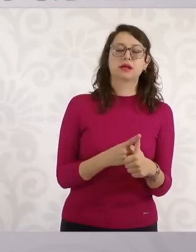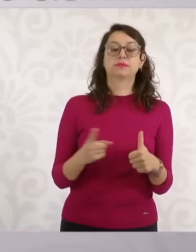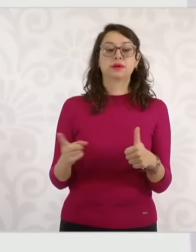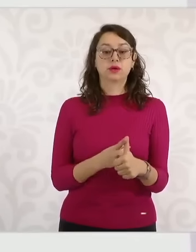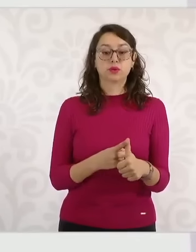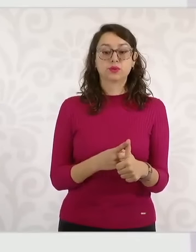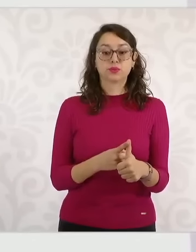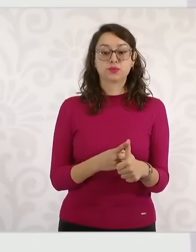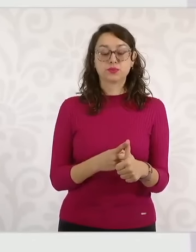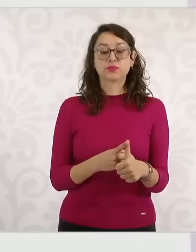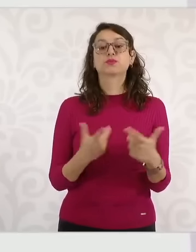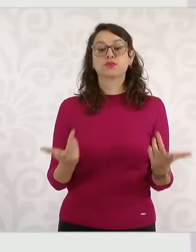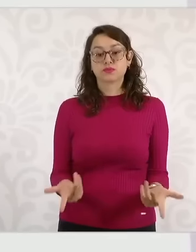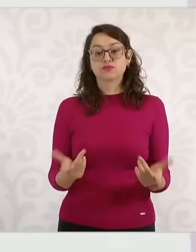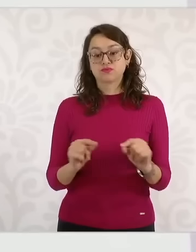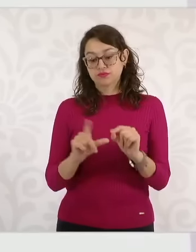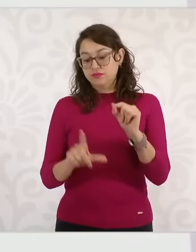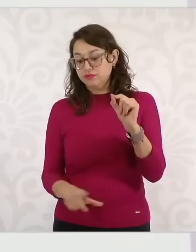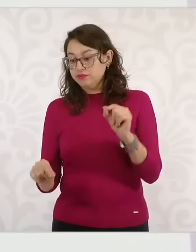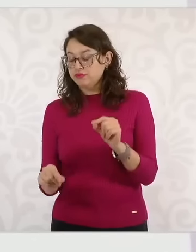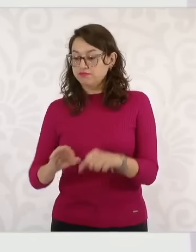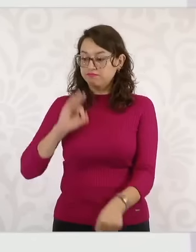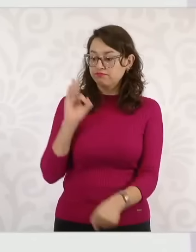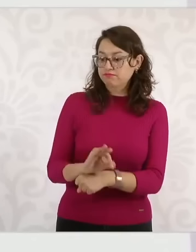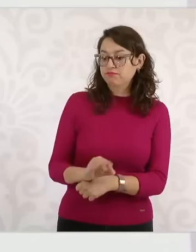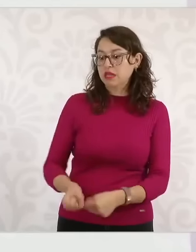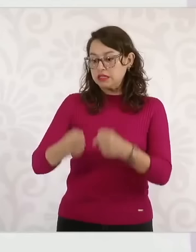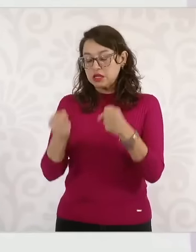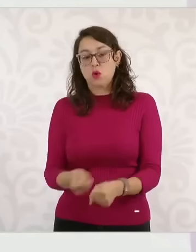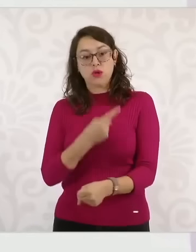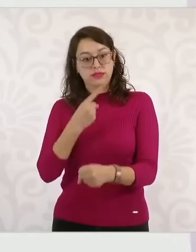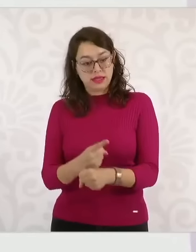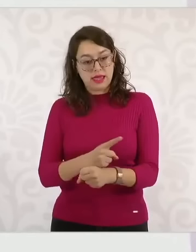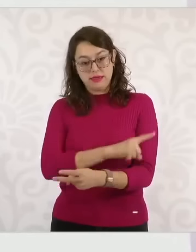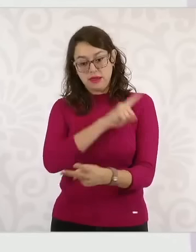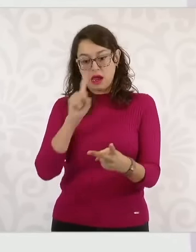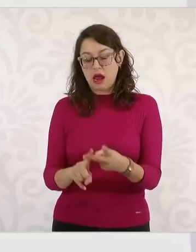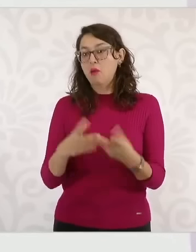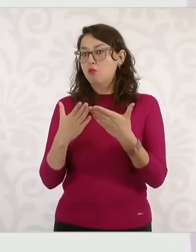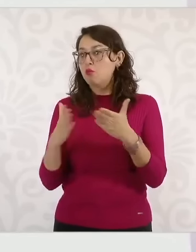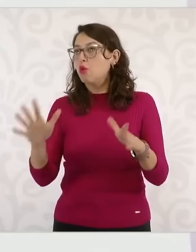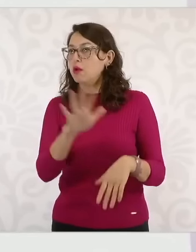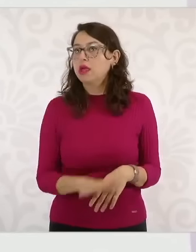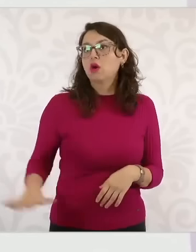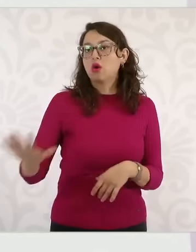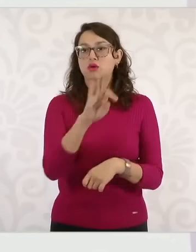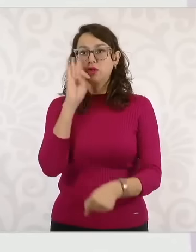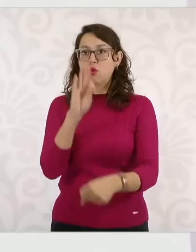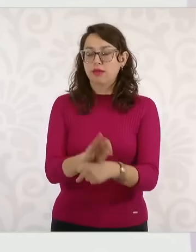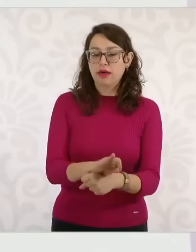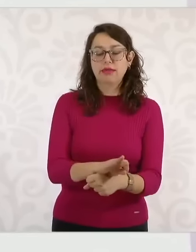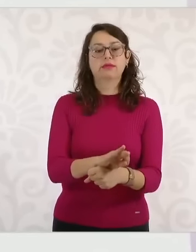Es importante para el país en términos de su seguridad nacional, en términos de la seguridad pública.